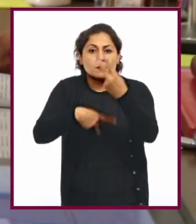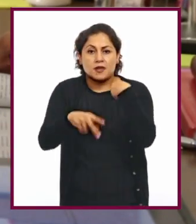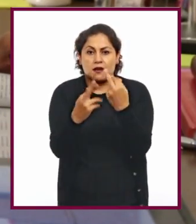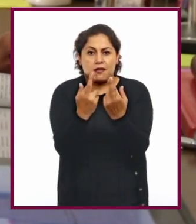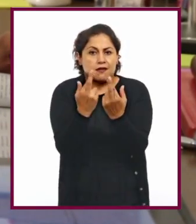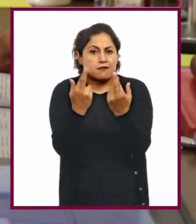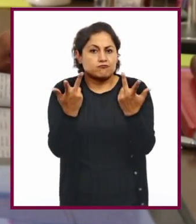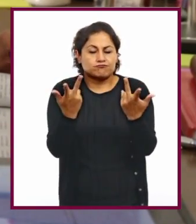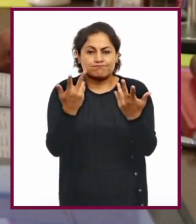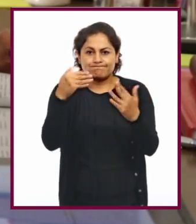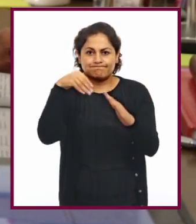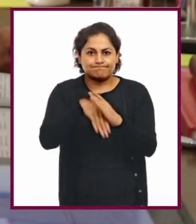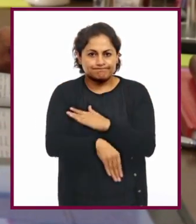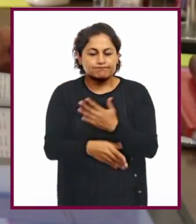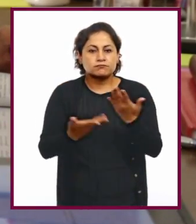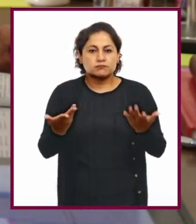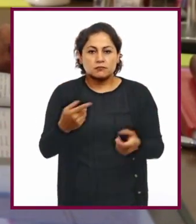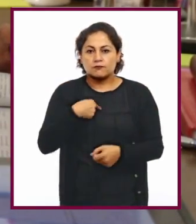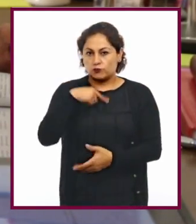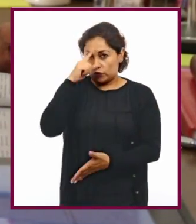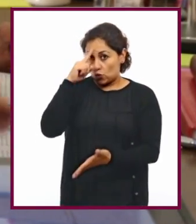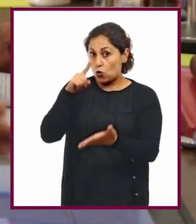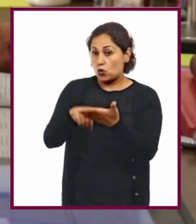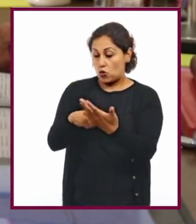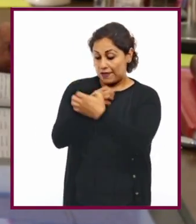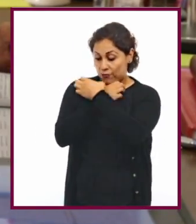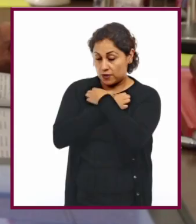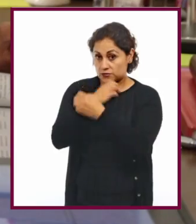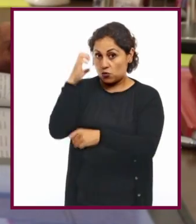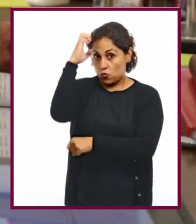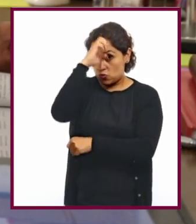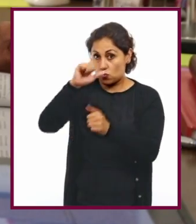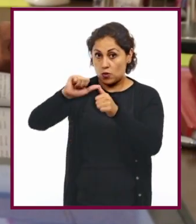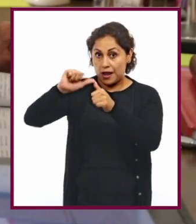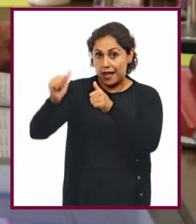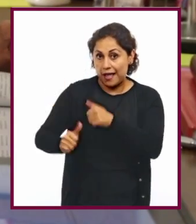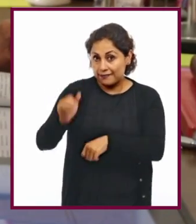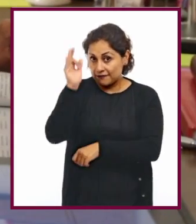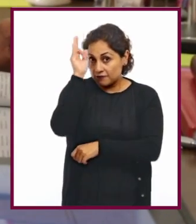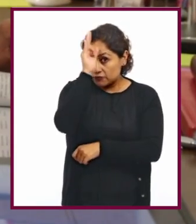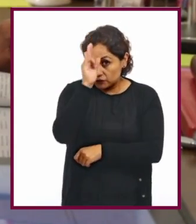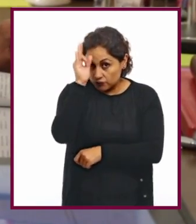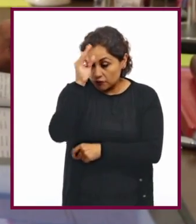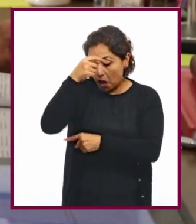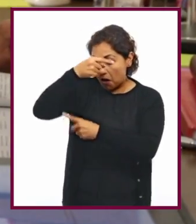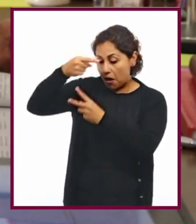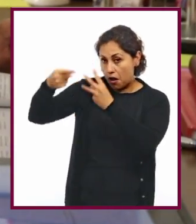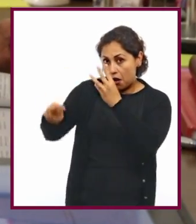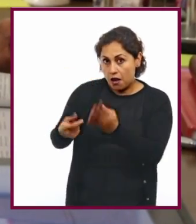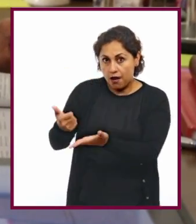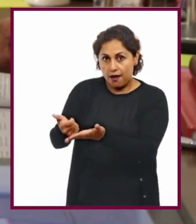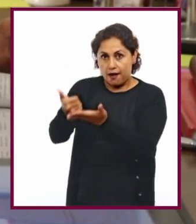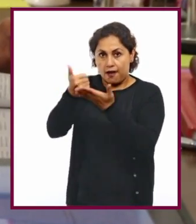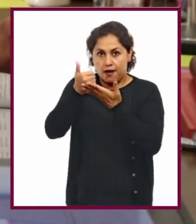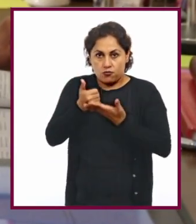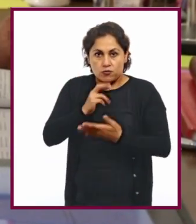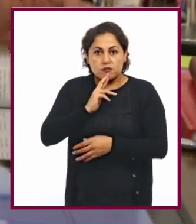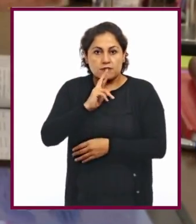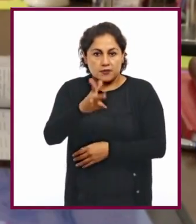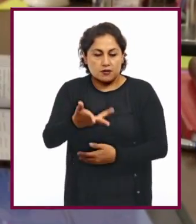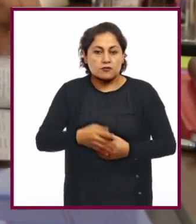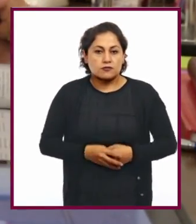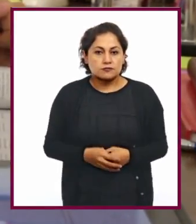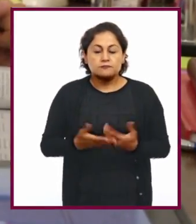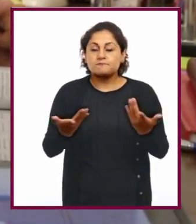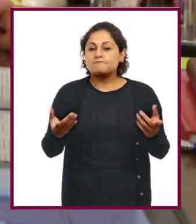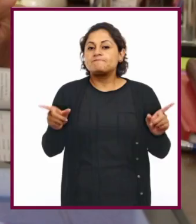la destrucción. Creo que la educación, la cultura, el arte, la filosofía tienen mucho que aportar